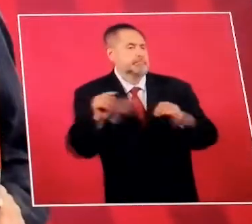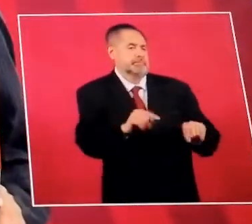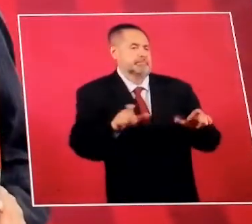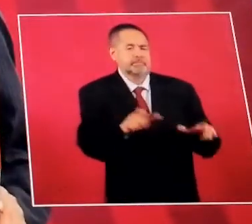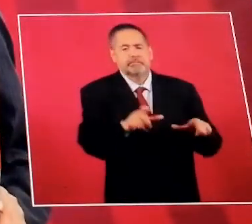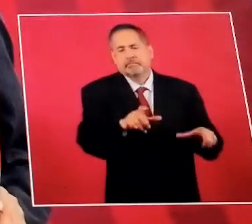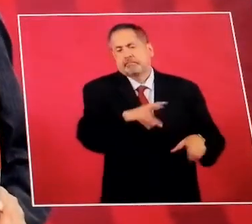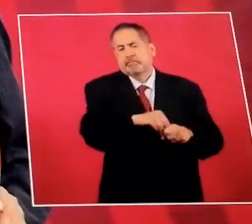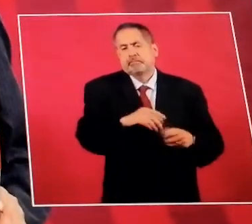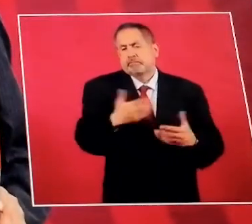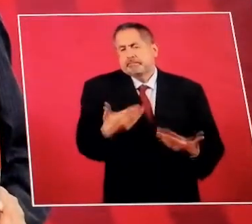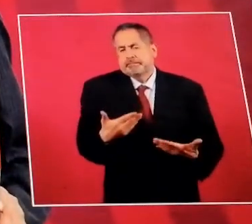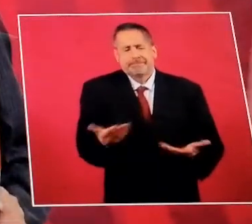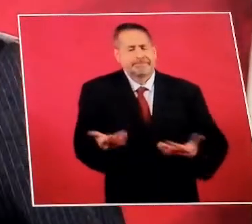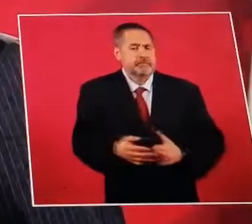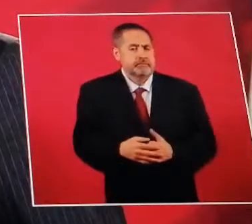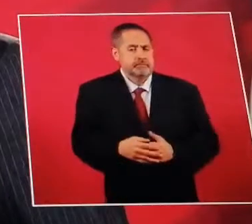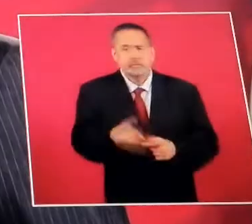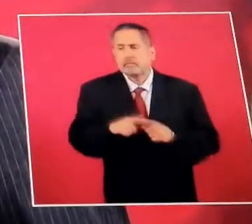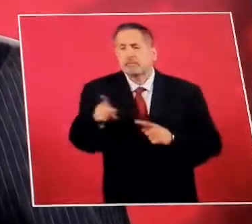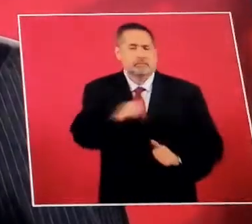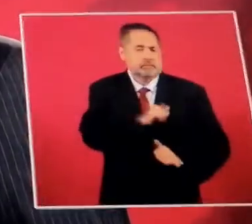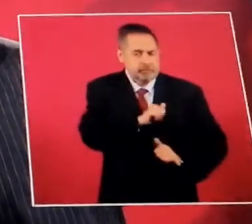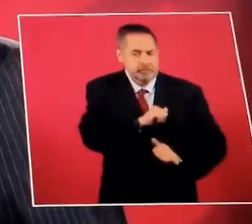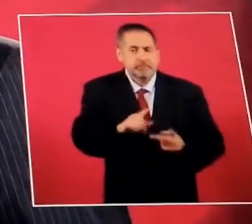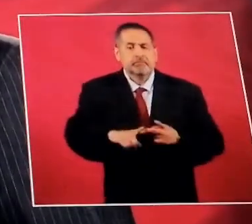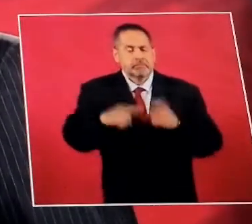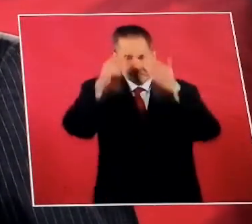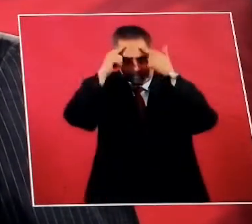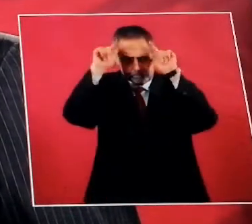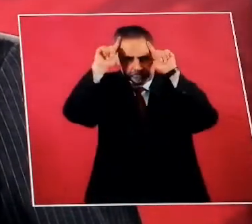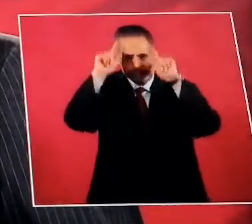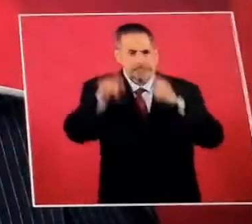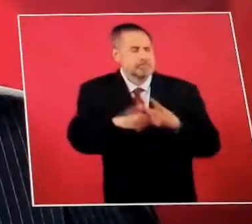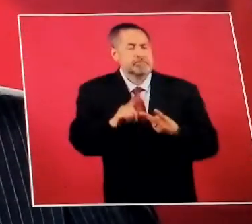utilizar al Ejército, a la Marina,